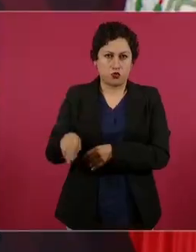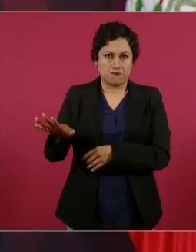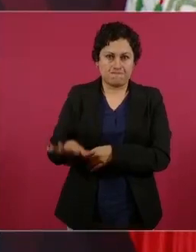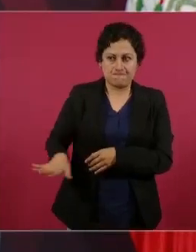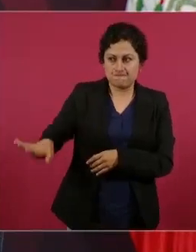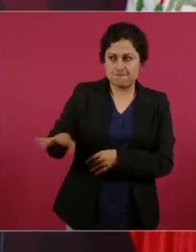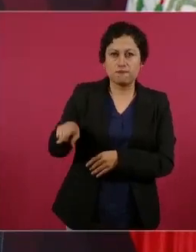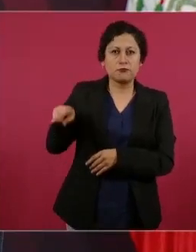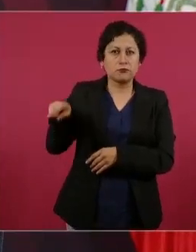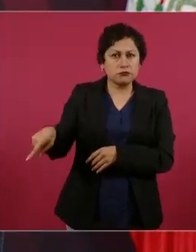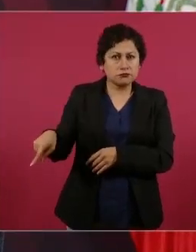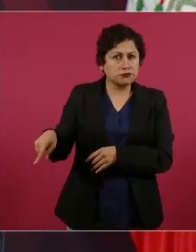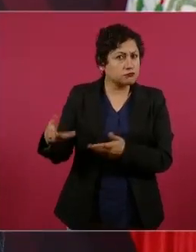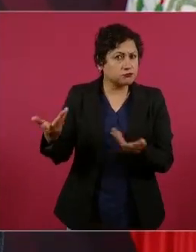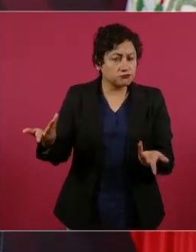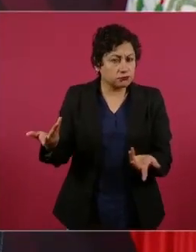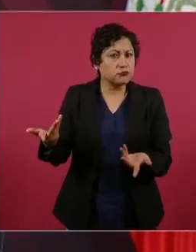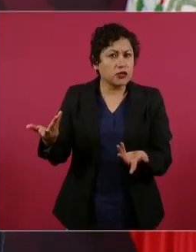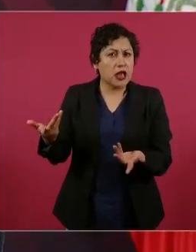que desde